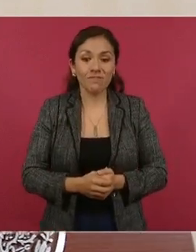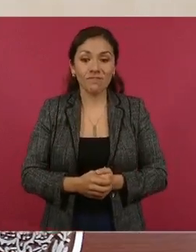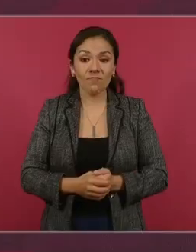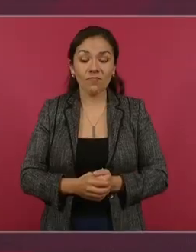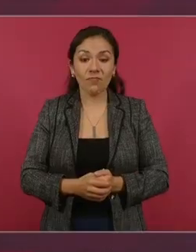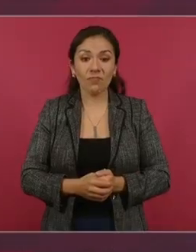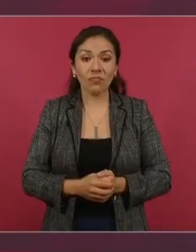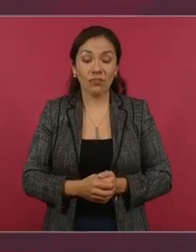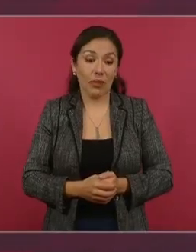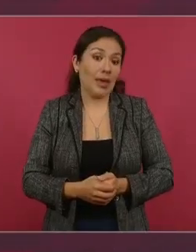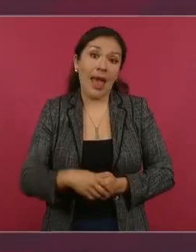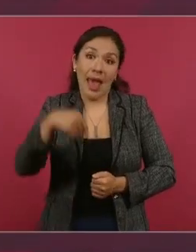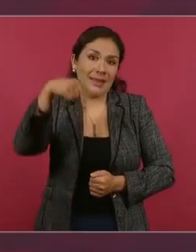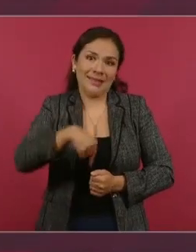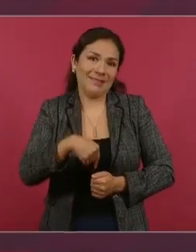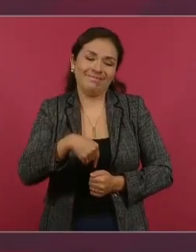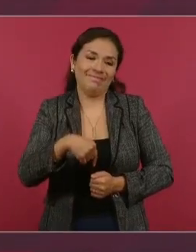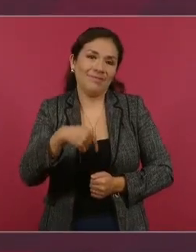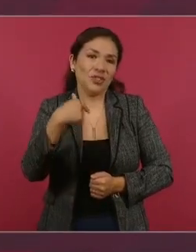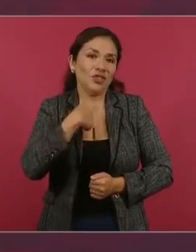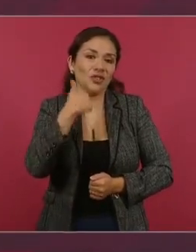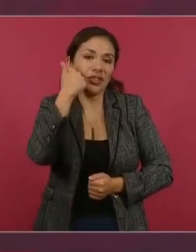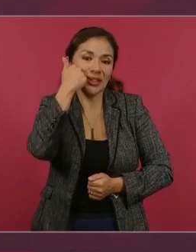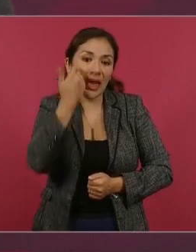Entonces, acá lo que queremos es, bueno,